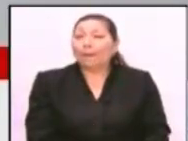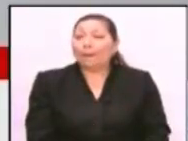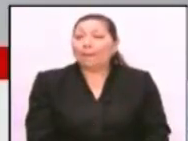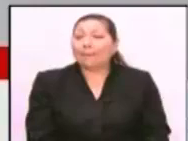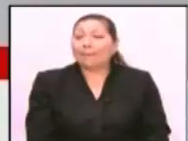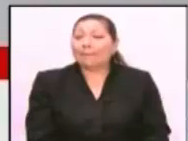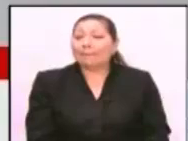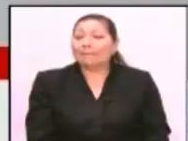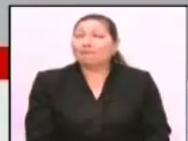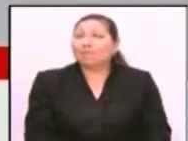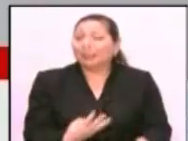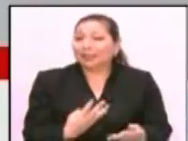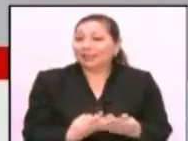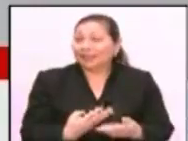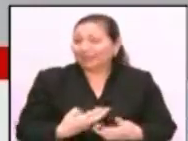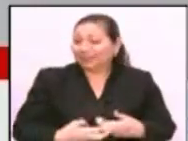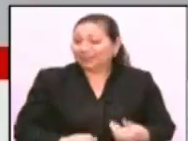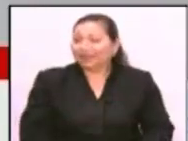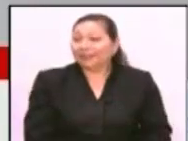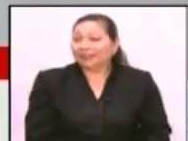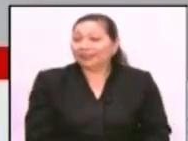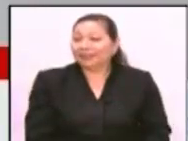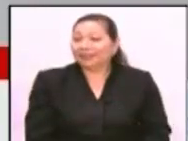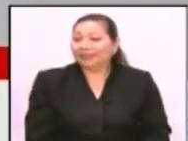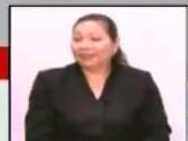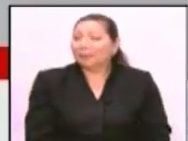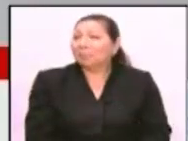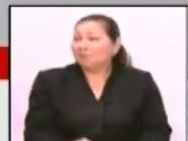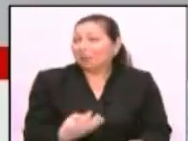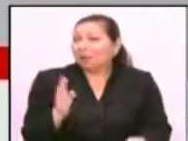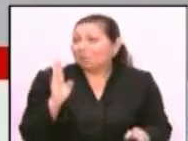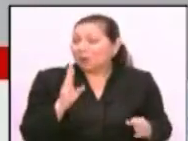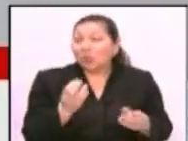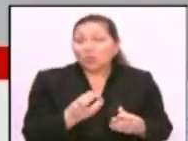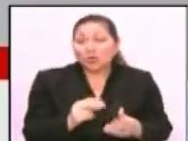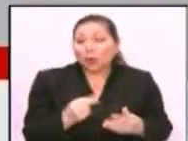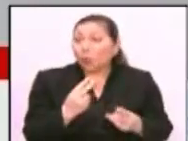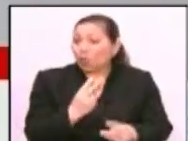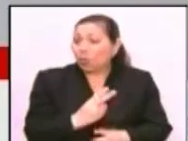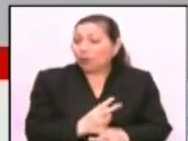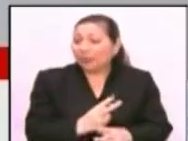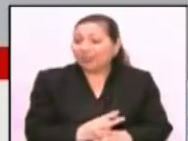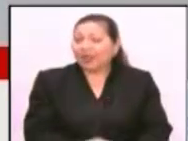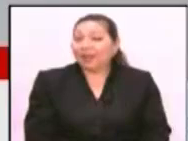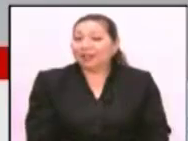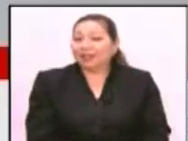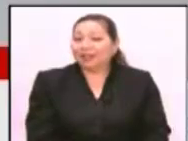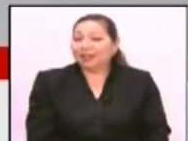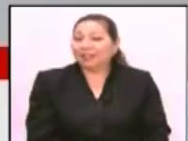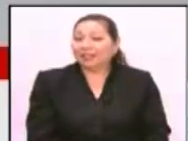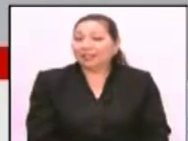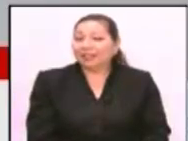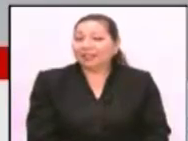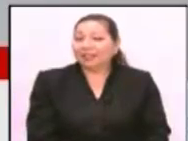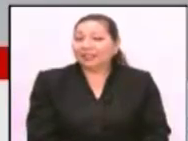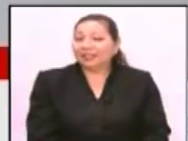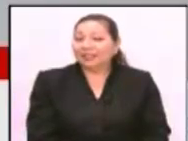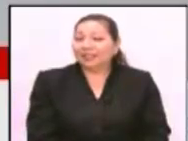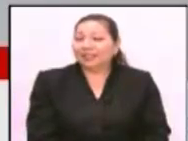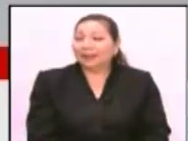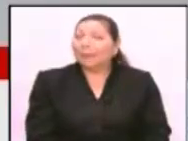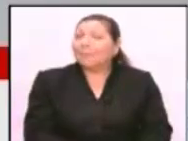productivas, porque en cárceles productivas a mí me preocupa muchísimo que no cuidemos precisamente los medios, ¿no? Y en este caso